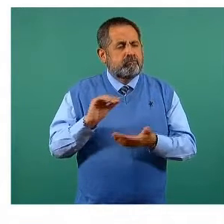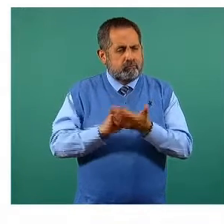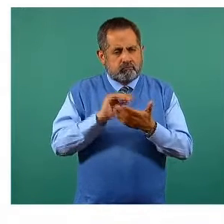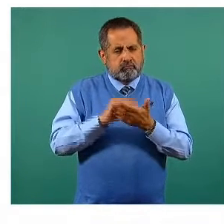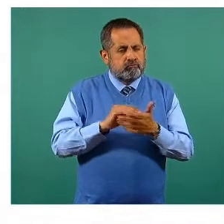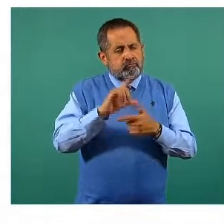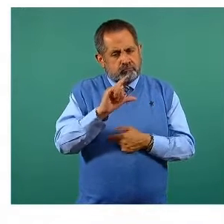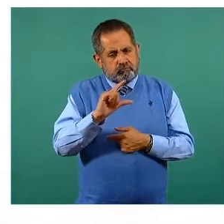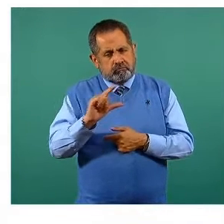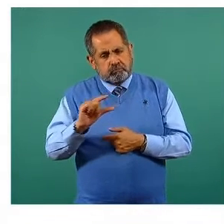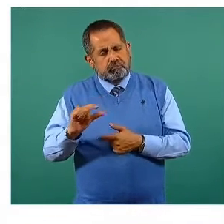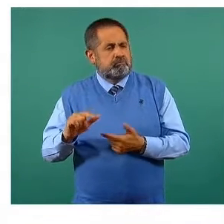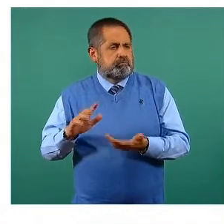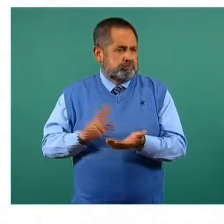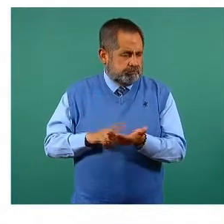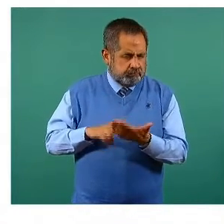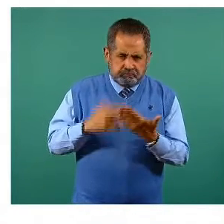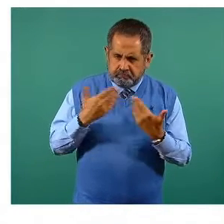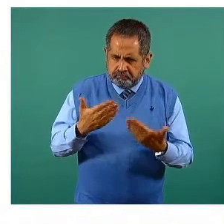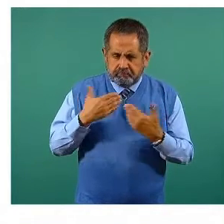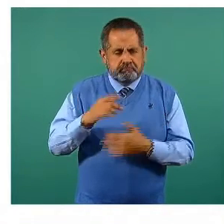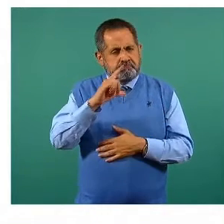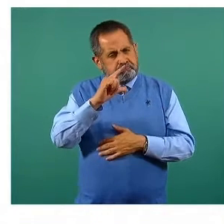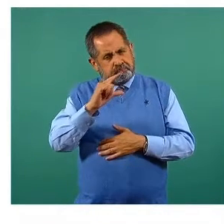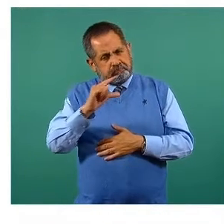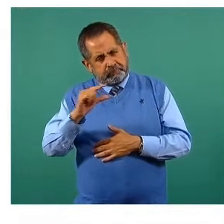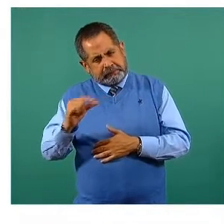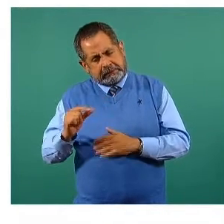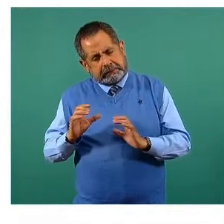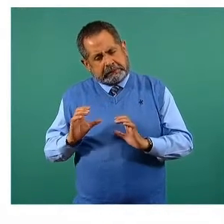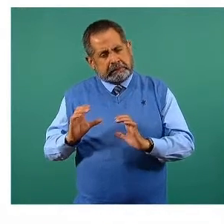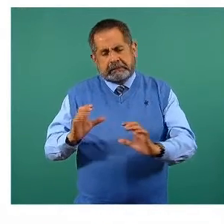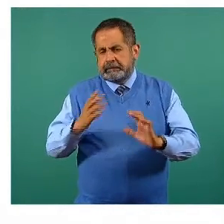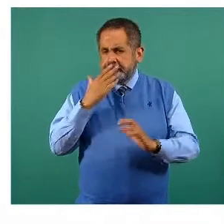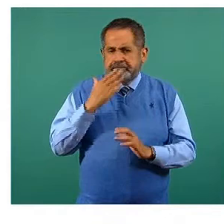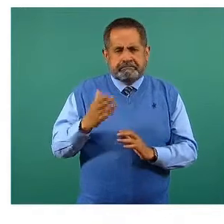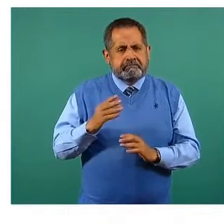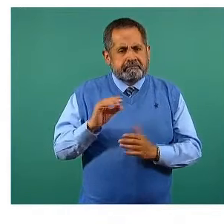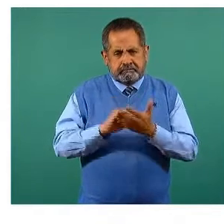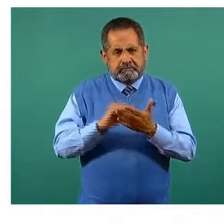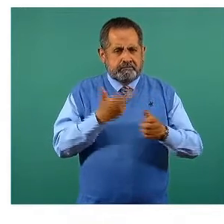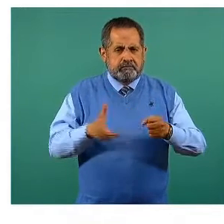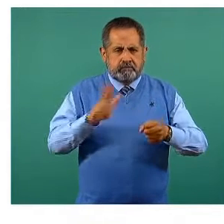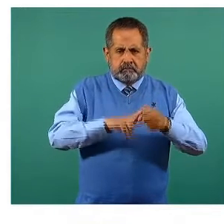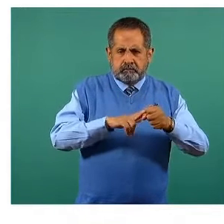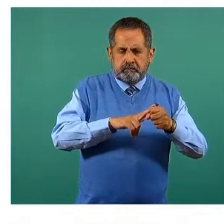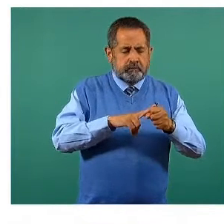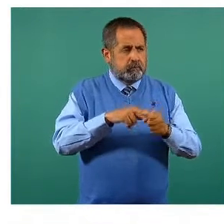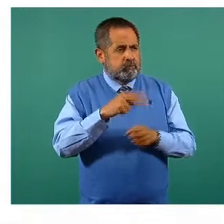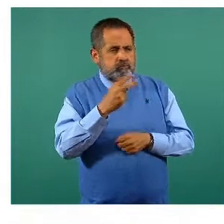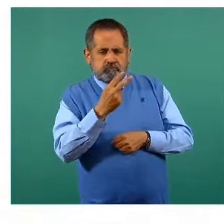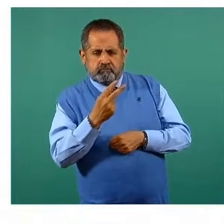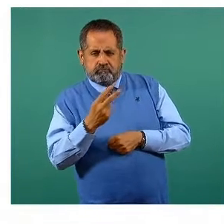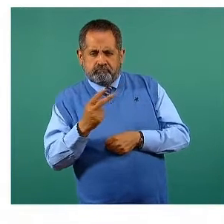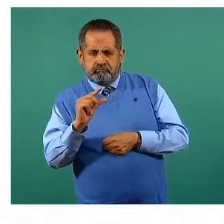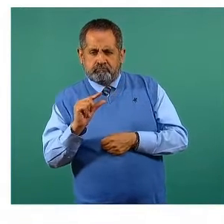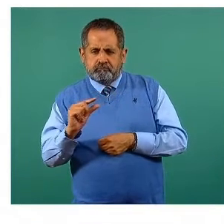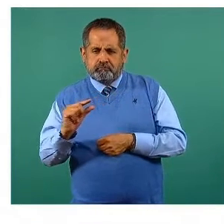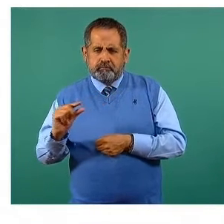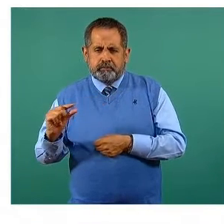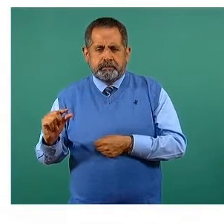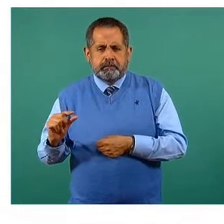e importante, valga la redundancia, que nos ha mantenido este descenso siempre en un rango que va de